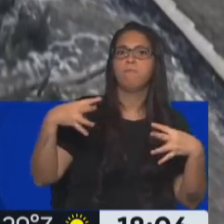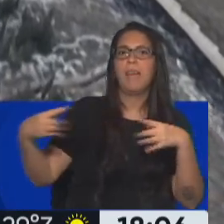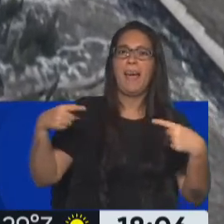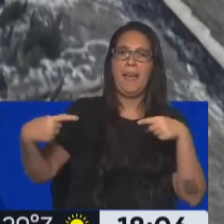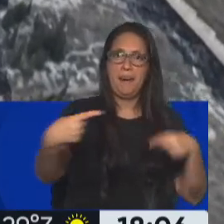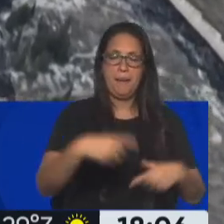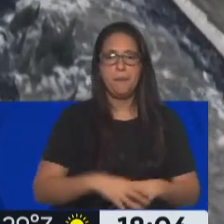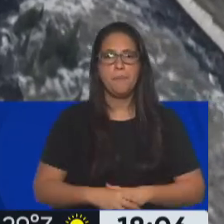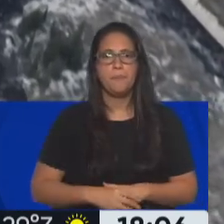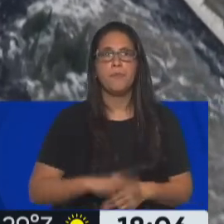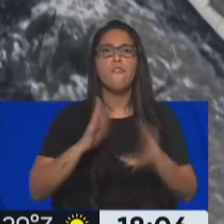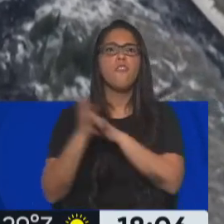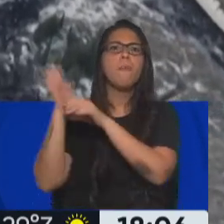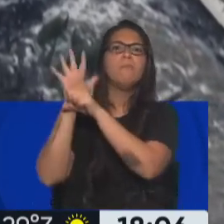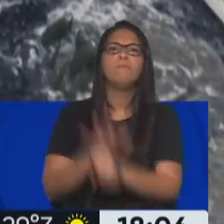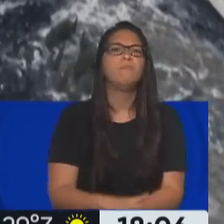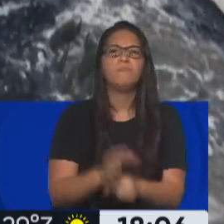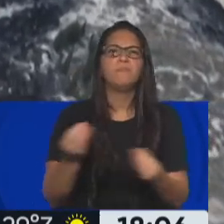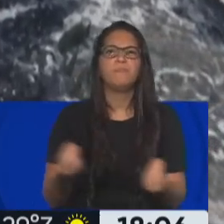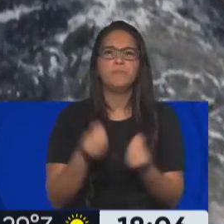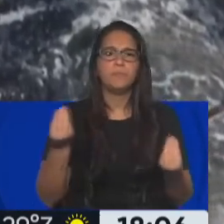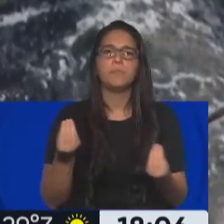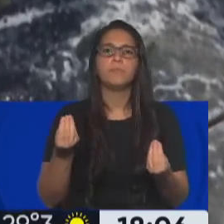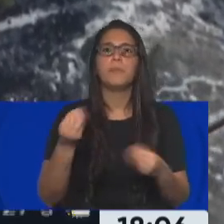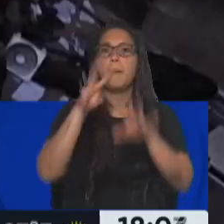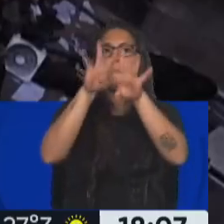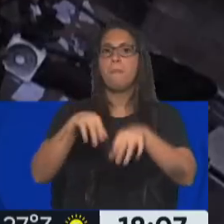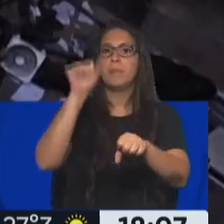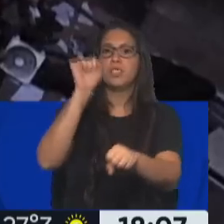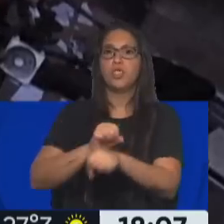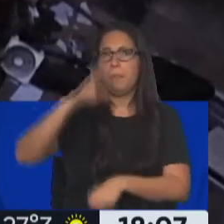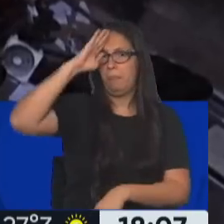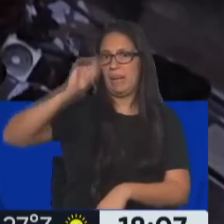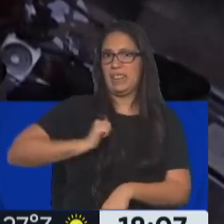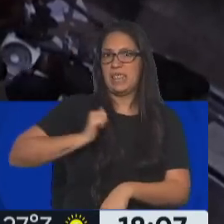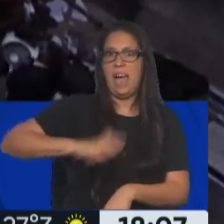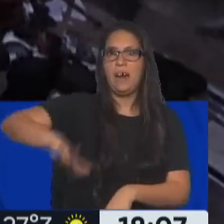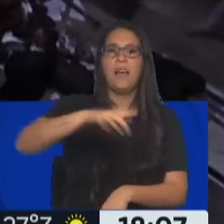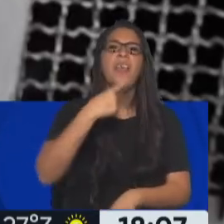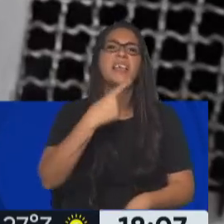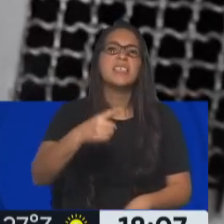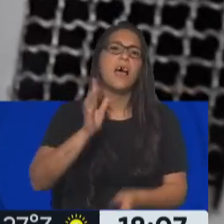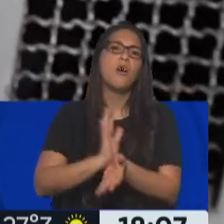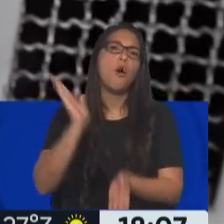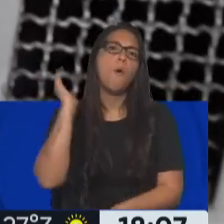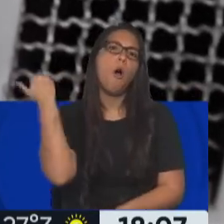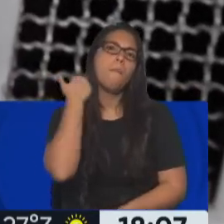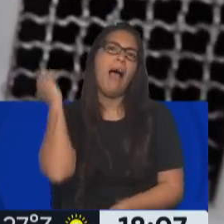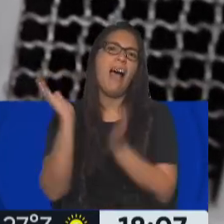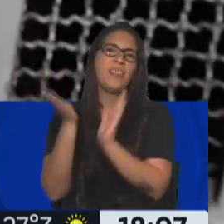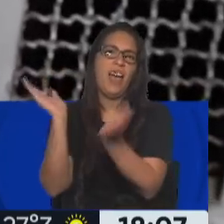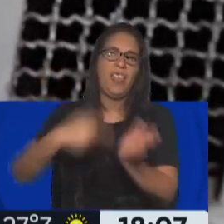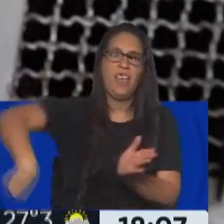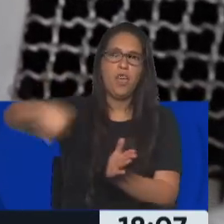Una opresión que tuvo como símbolo más ominoso la prisión militar de Sebnaya, apodada el Matadero Humano, donde fueron